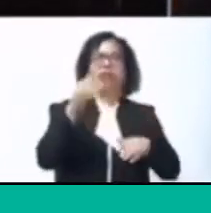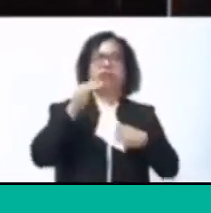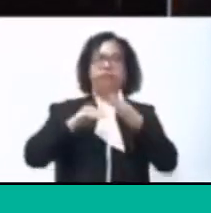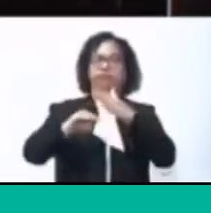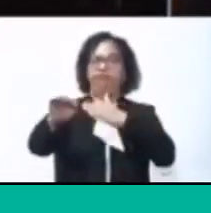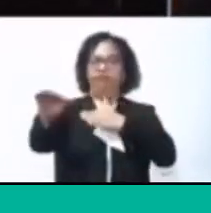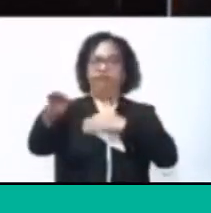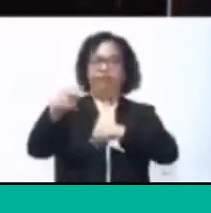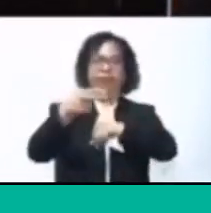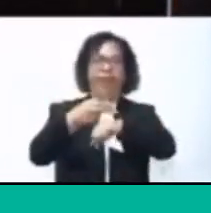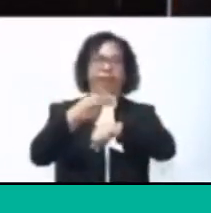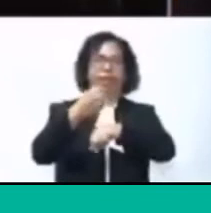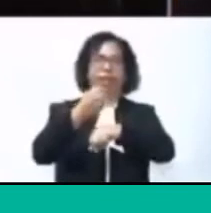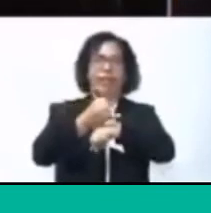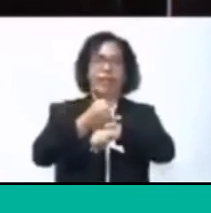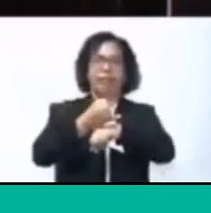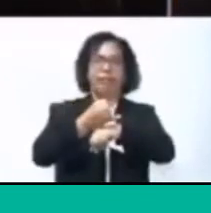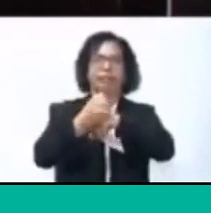tocado en esa dirección,